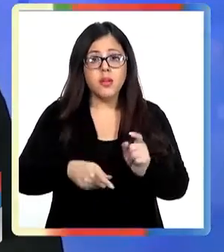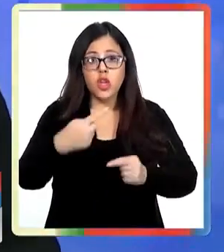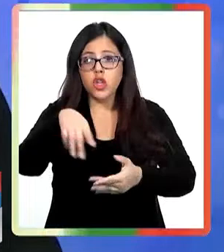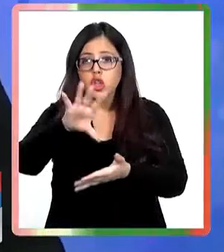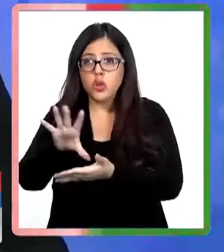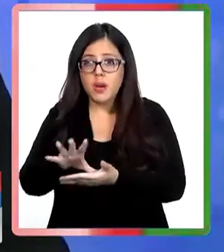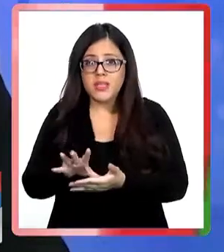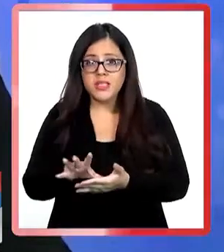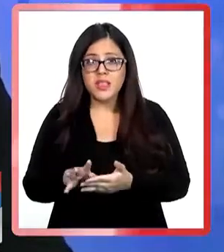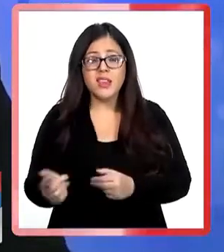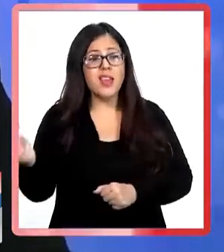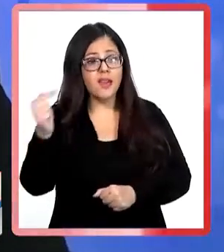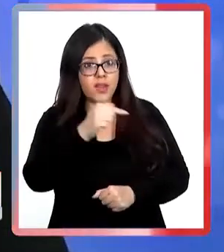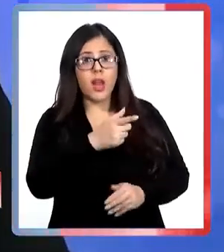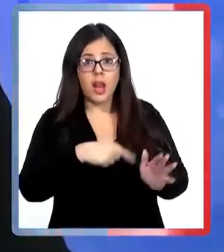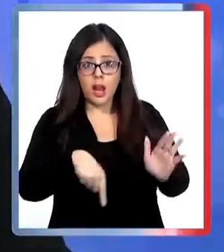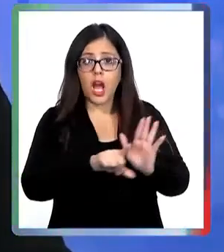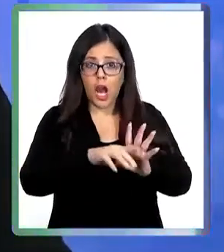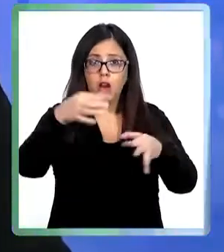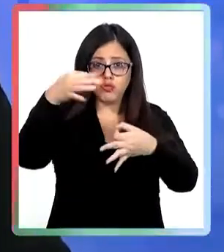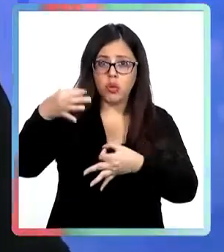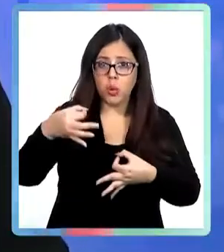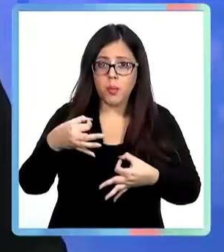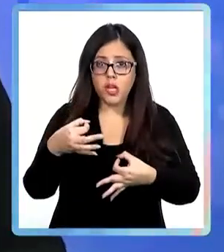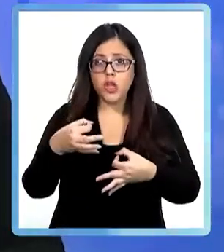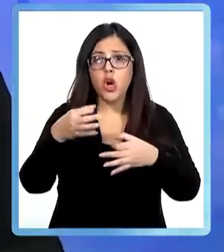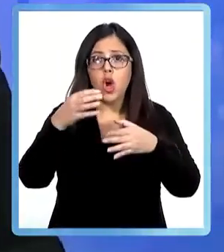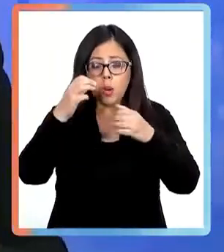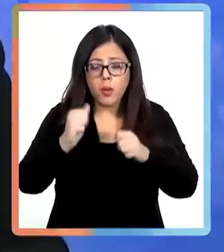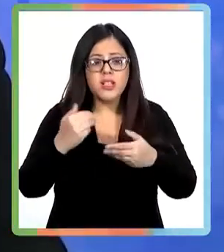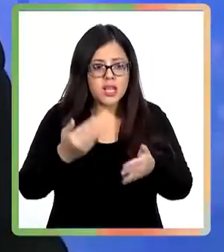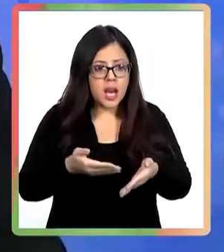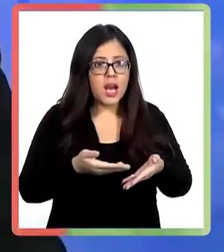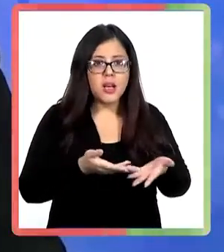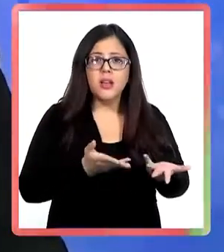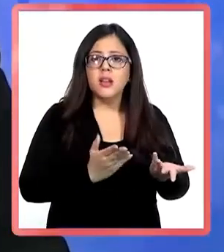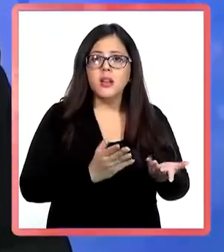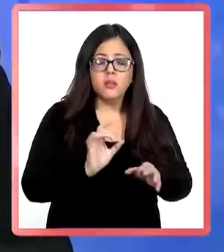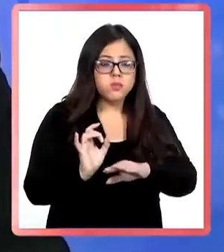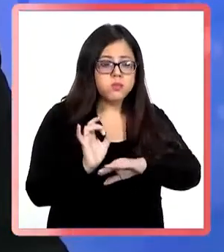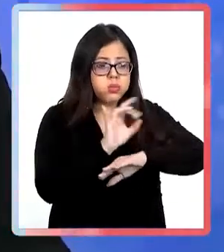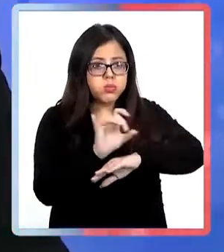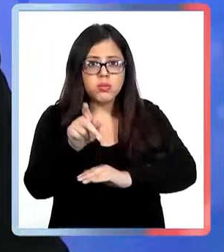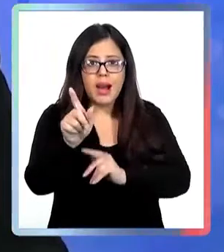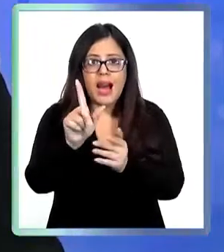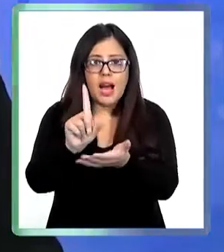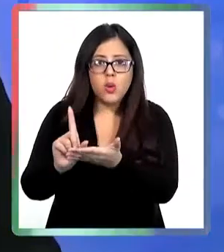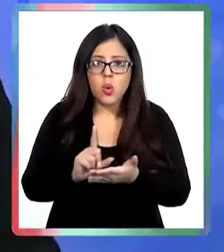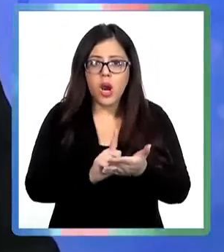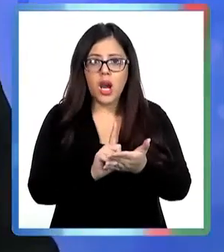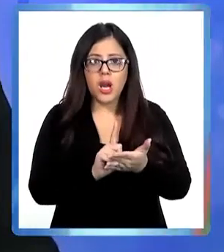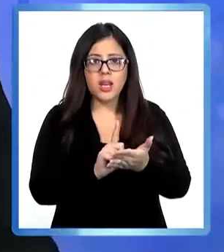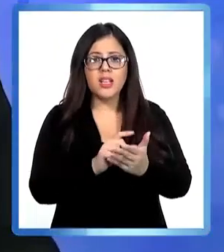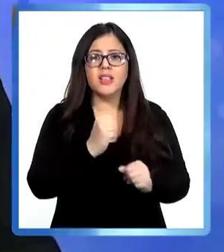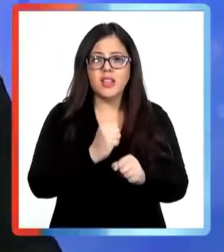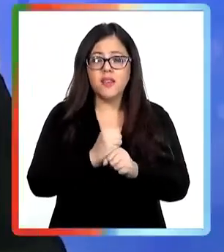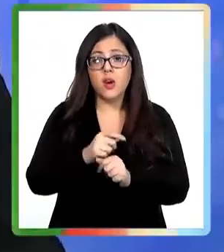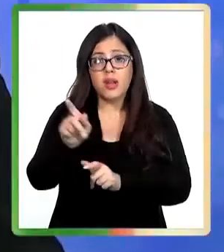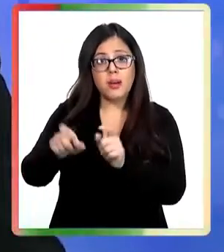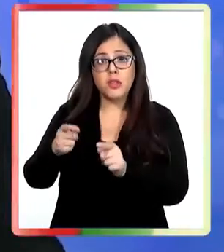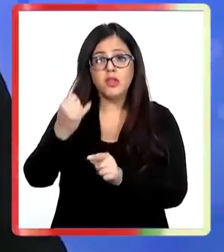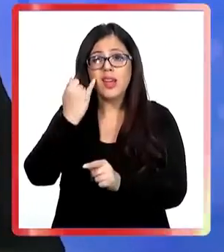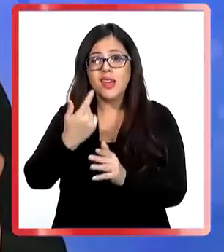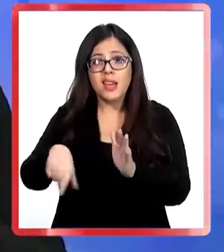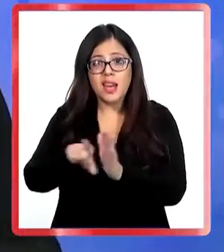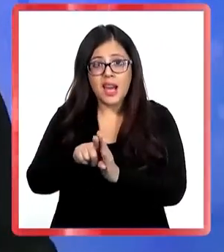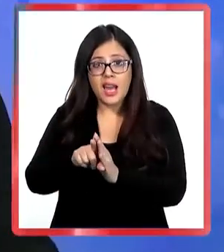migrantes que ingresan por vía regular, poder destinarlos a los lugares en donde efectivamente haya trabajo. Y los que ingresan por vía irregular, decirles, ¿sabe qué?